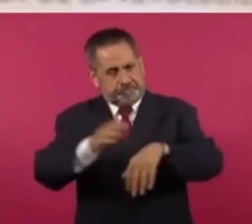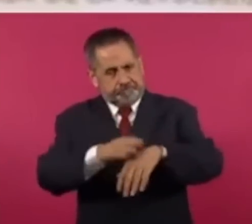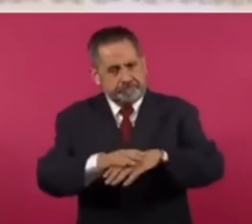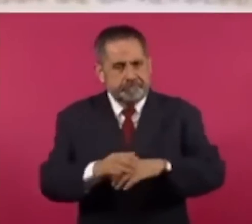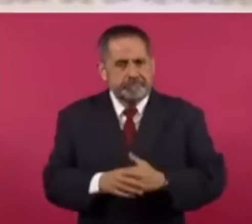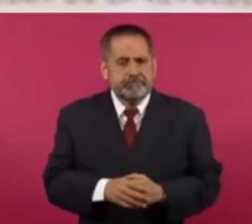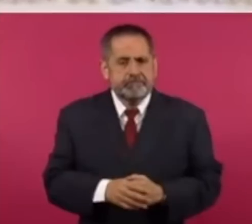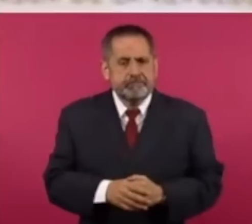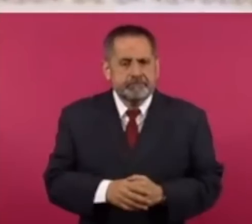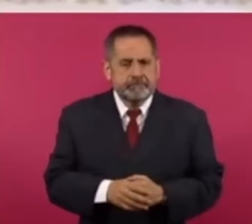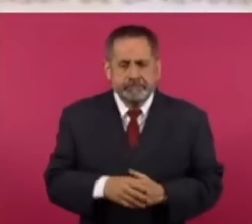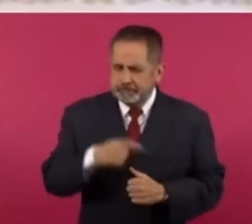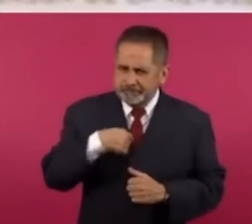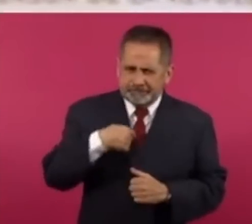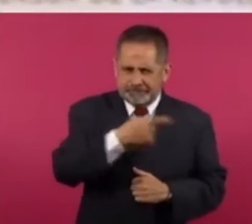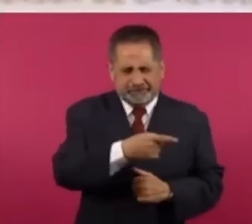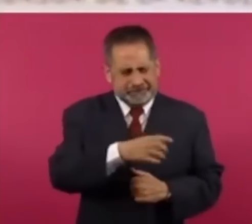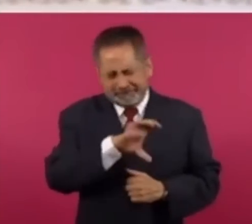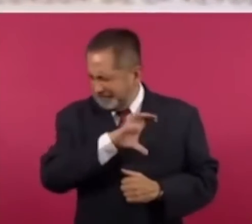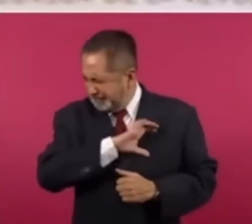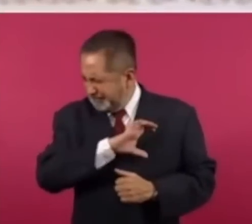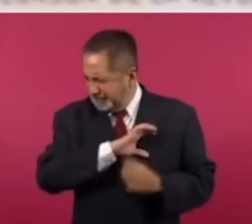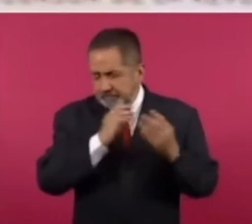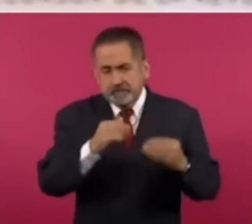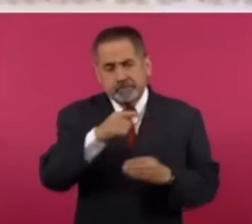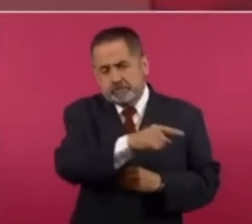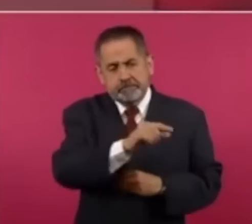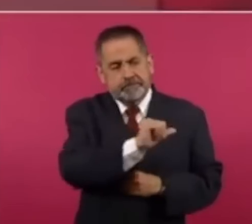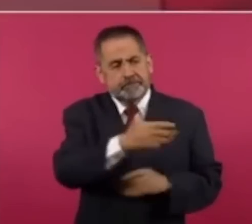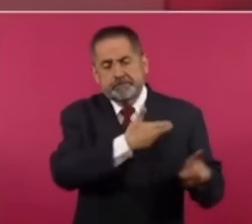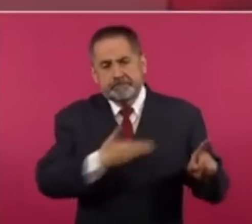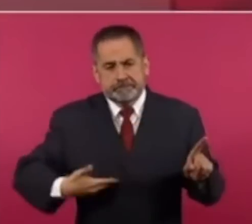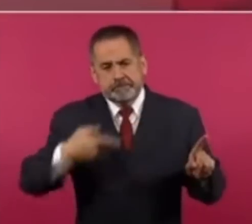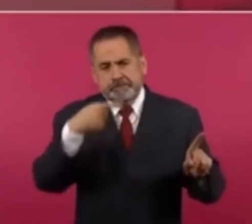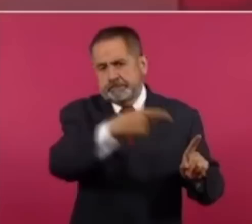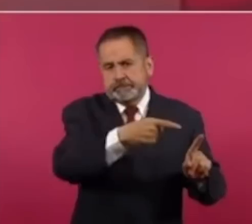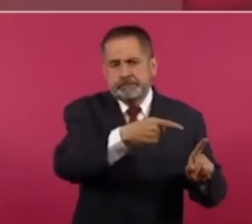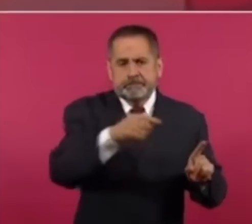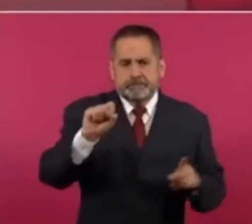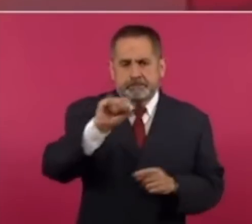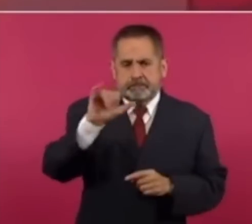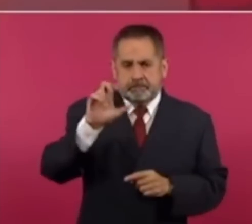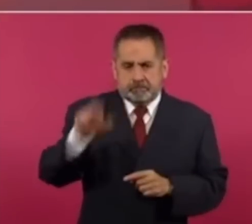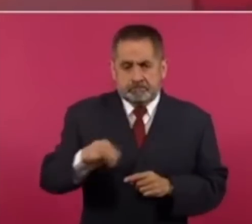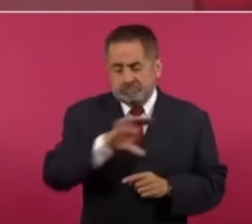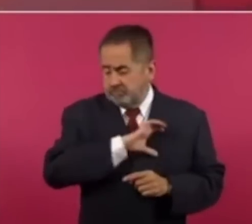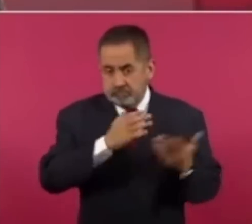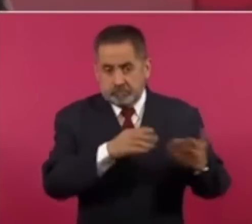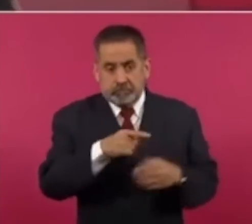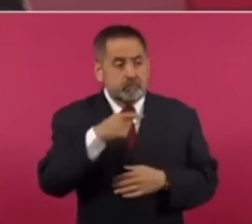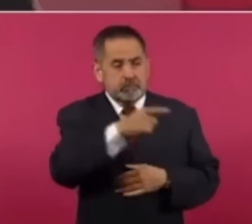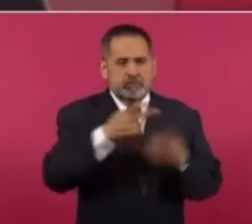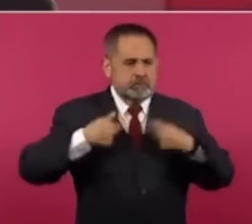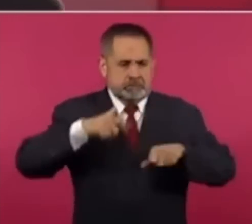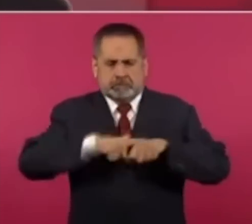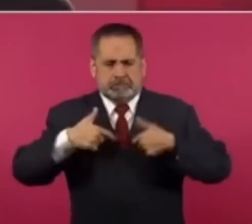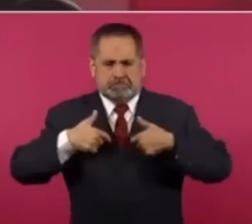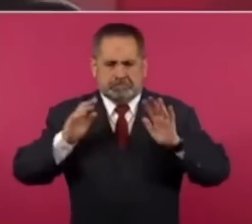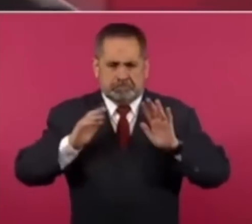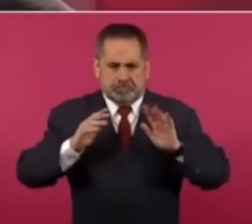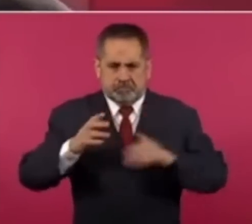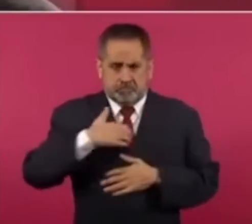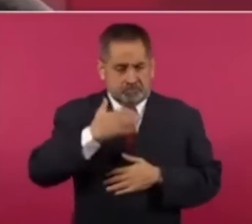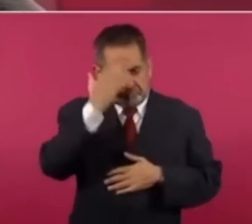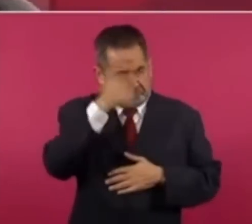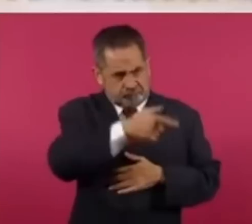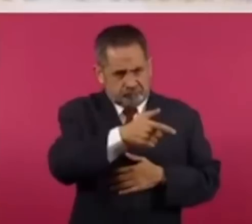y estimo muchísimo al presidente de la Suprema Corte, porque además no es un asunto personal, es que lo